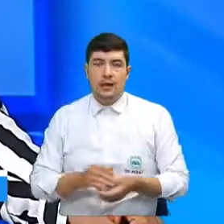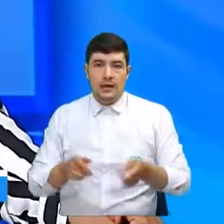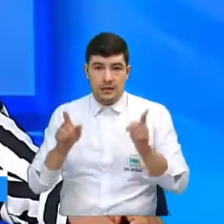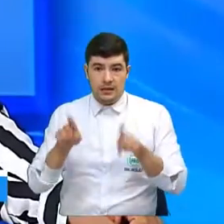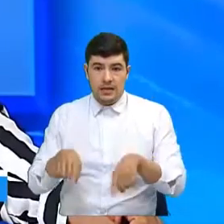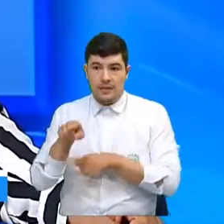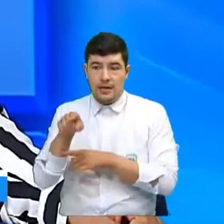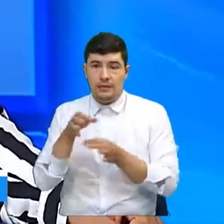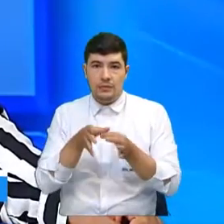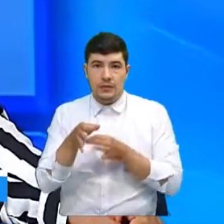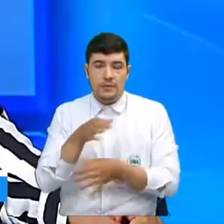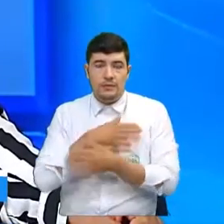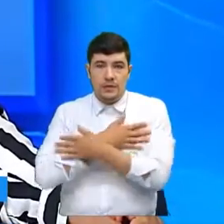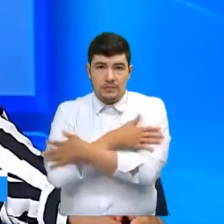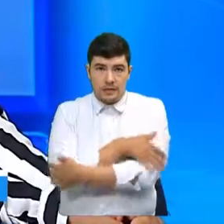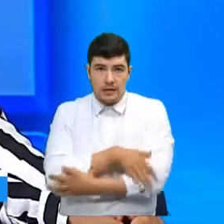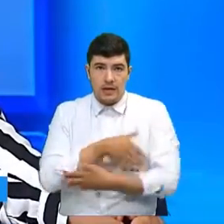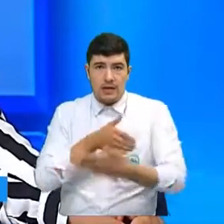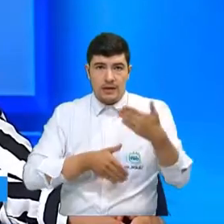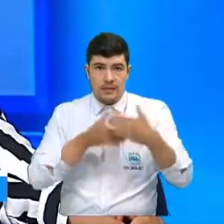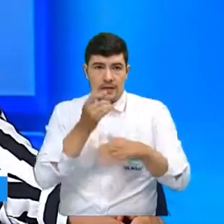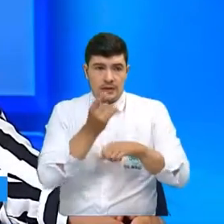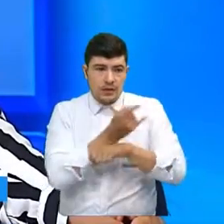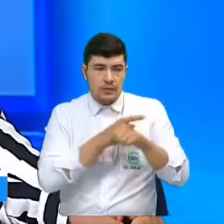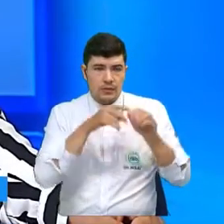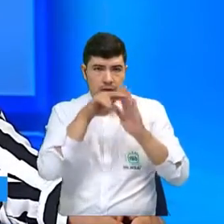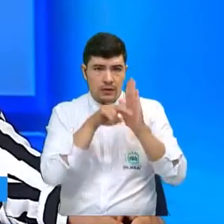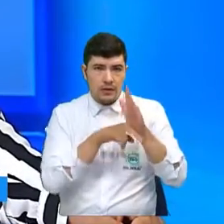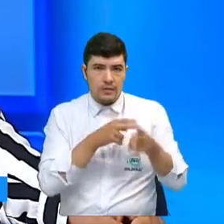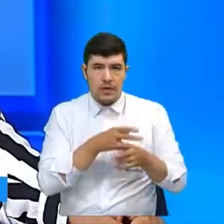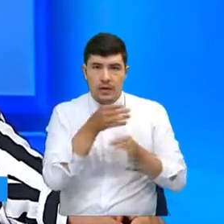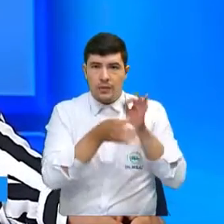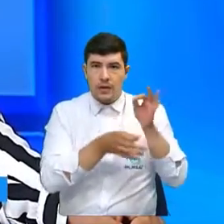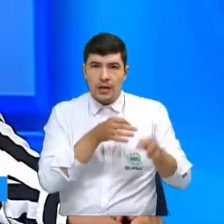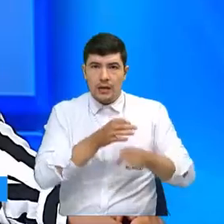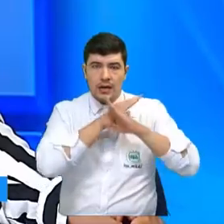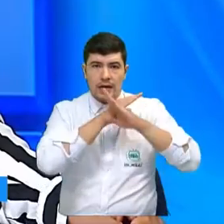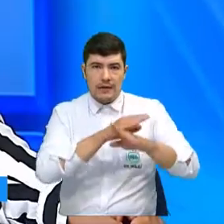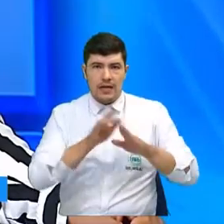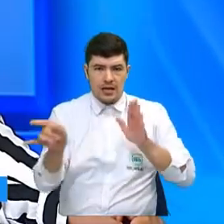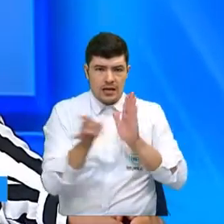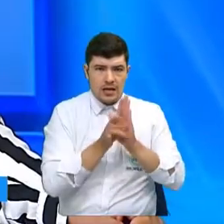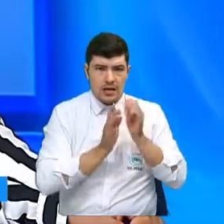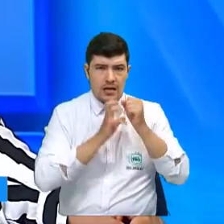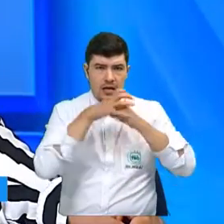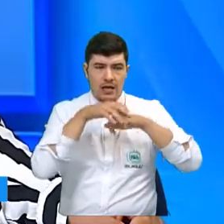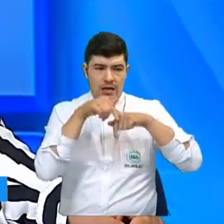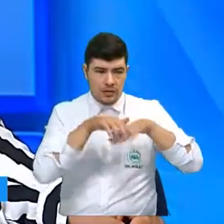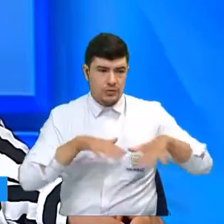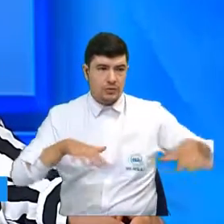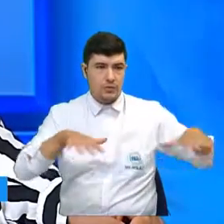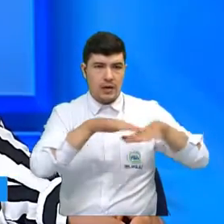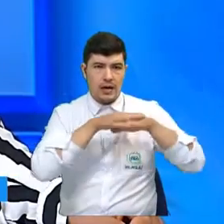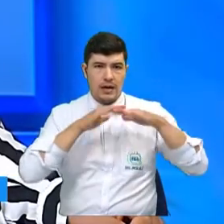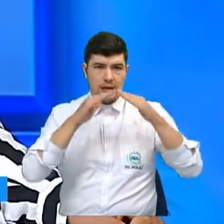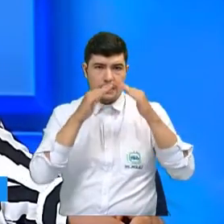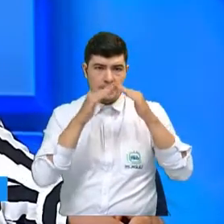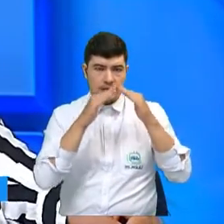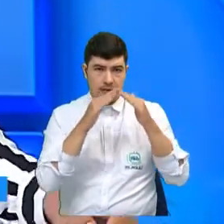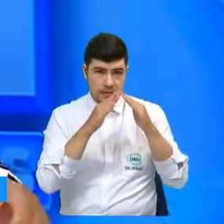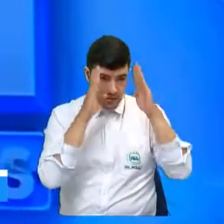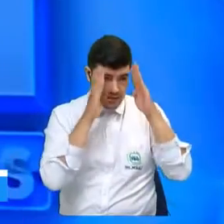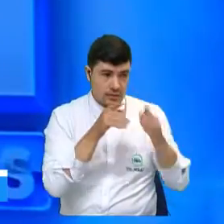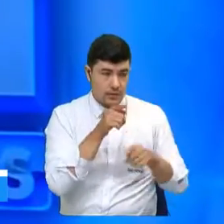También en Pamplona se comenzaron a implementar medidas de prevención para evitar el contagio por coronavirus en los albergues de atención al